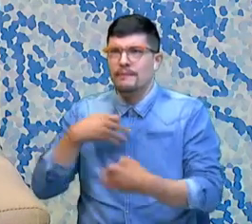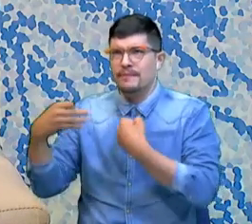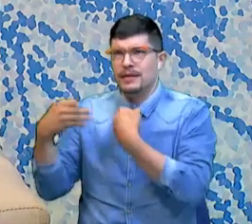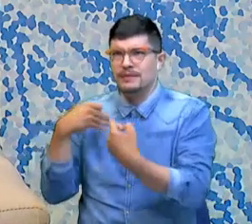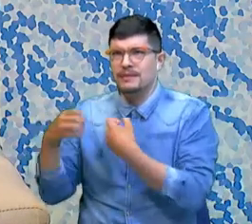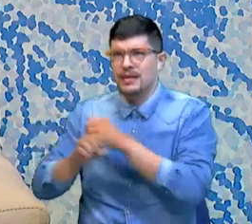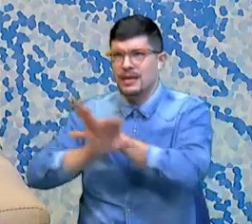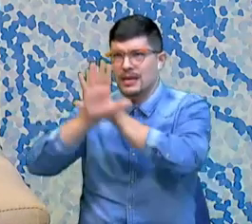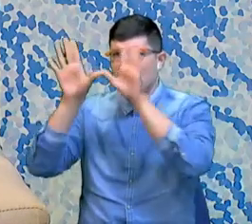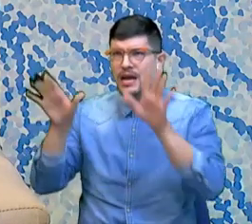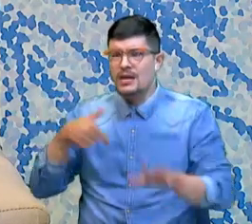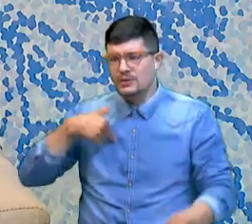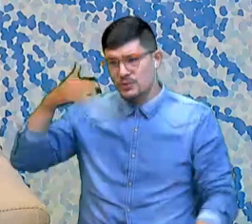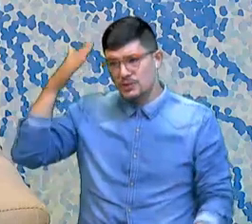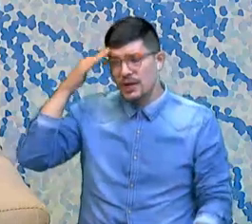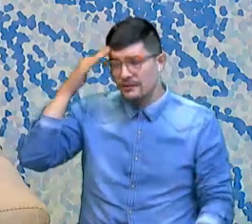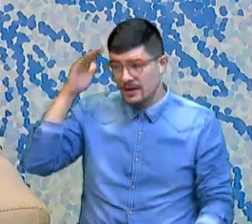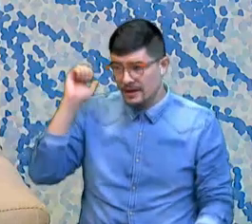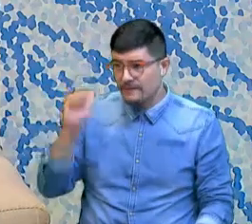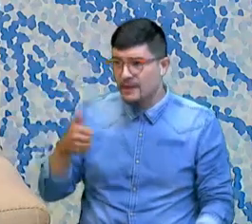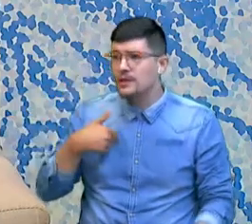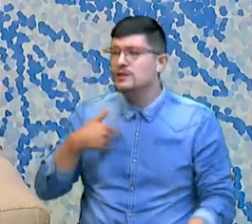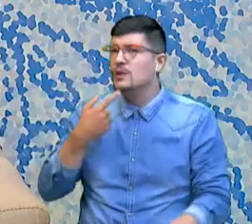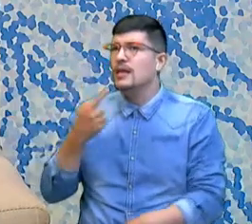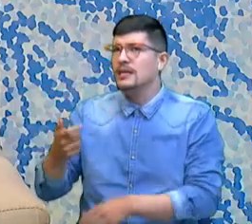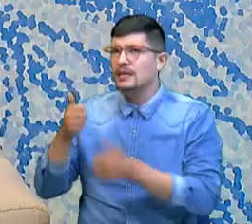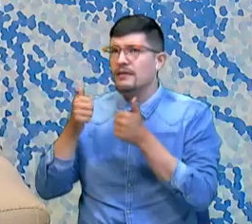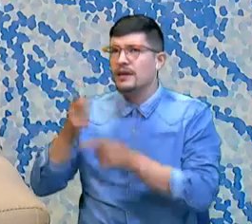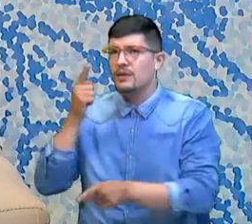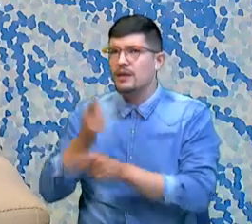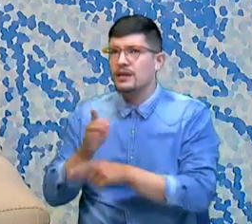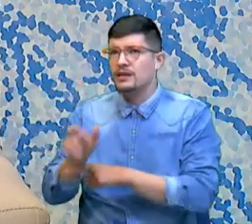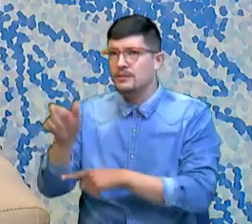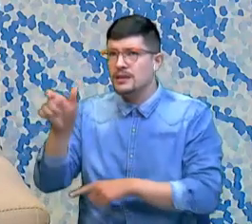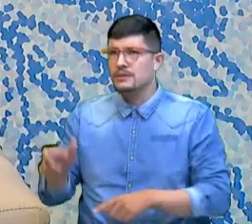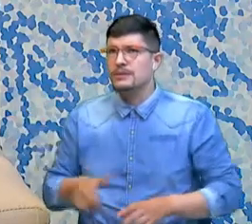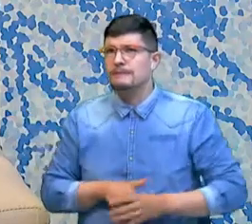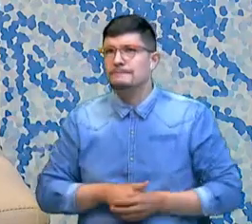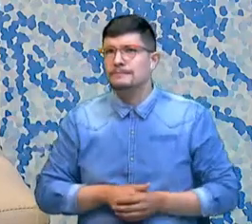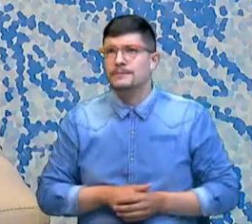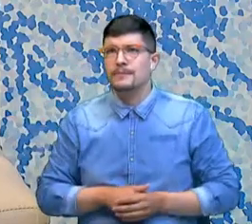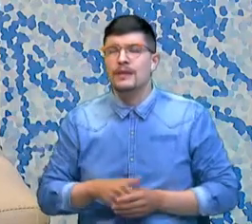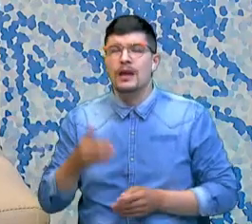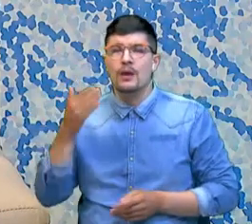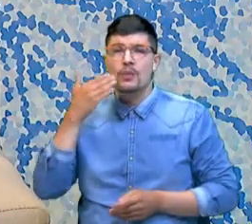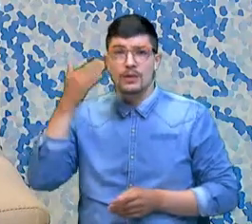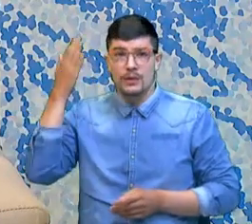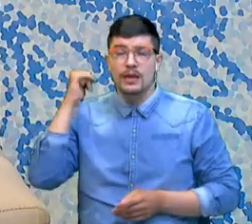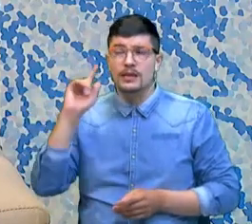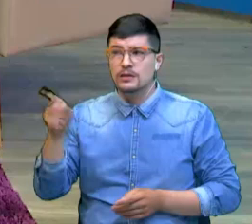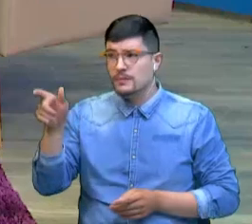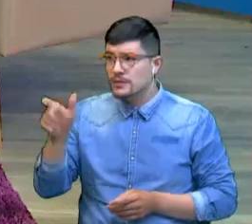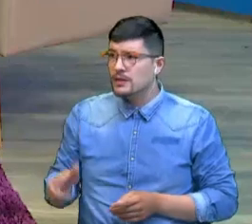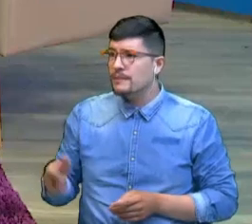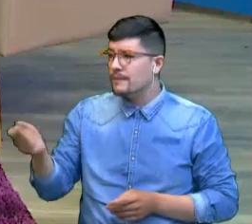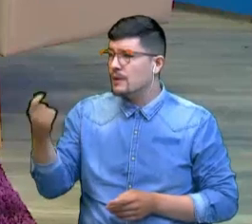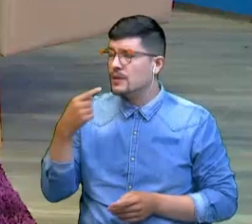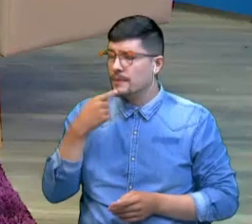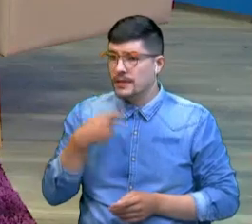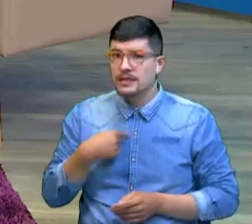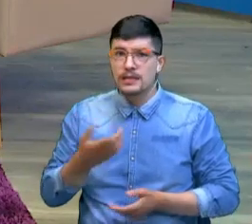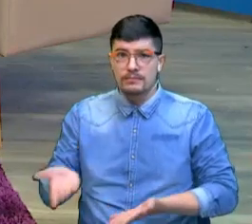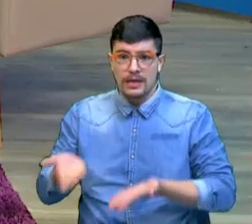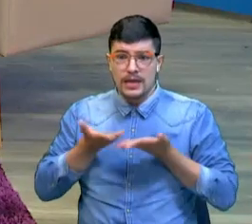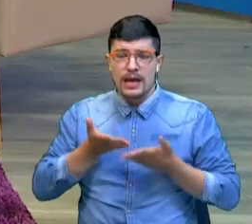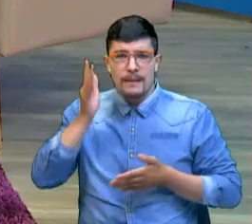ilustrara o para saber si logré decirle algo adecuado a la televidente. Nos decía, obtuve mi pensión de vejez